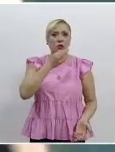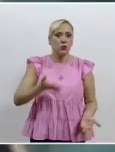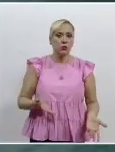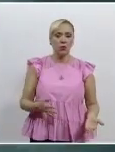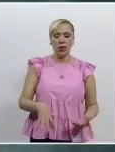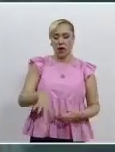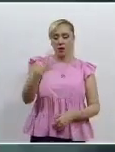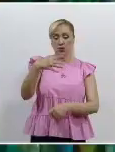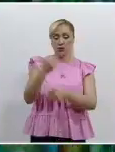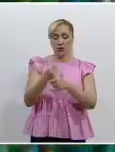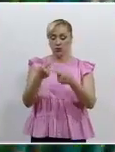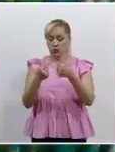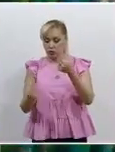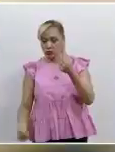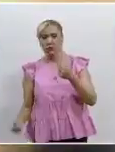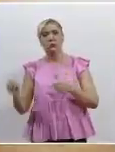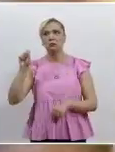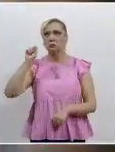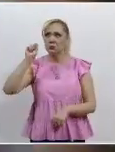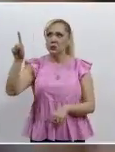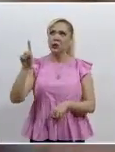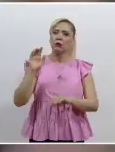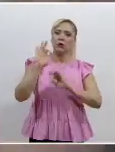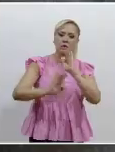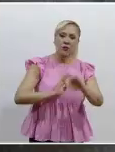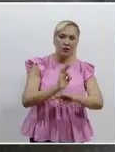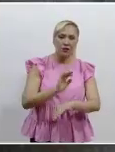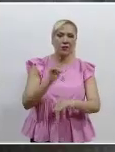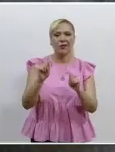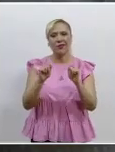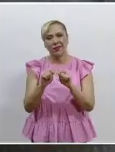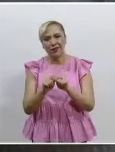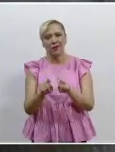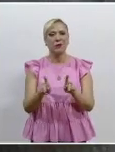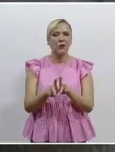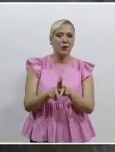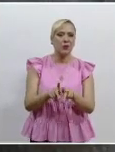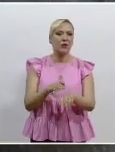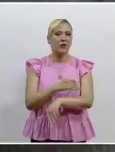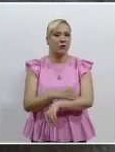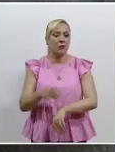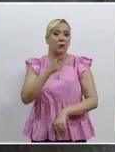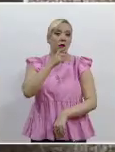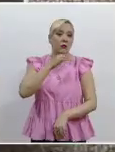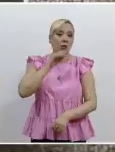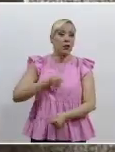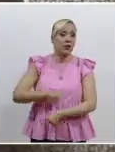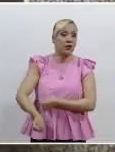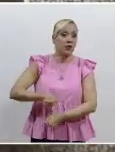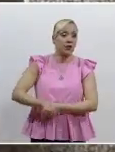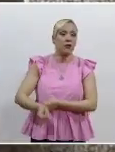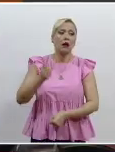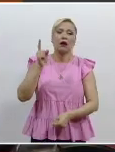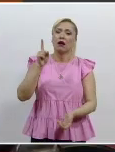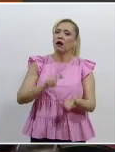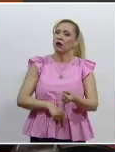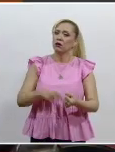son violentados por sus cuidadores, lo que los inserta en un ciclo de violencia y actividades ilícitas desde temprana